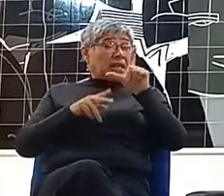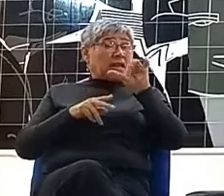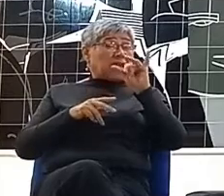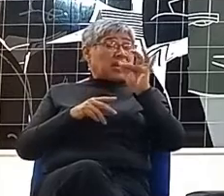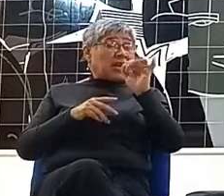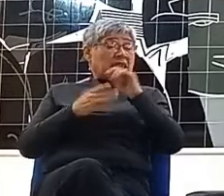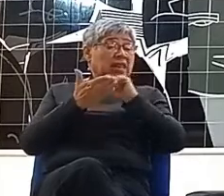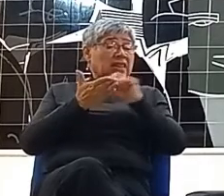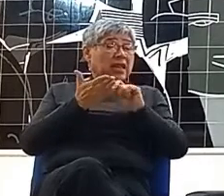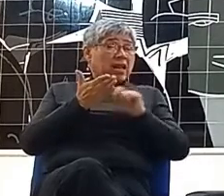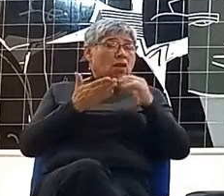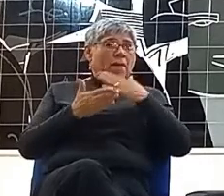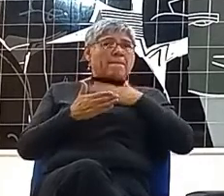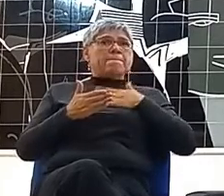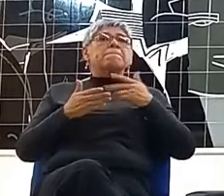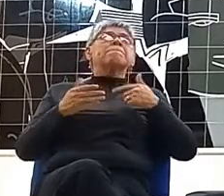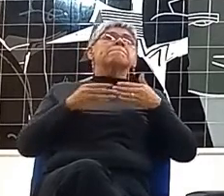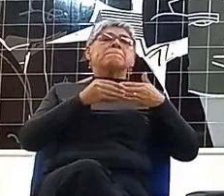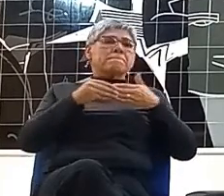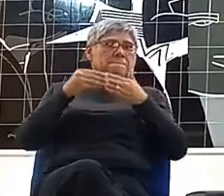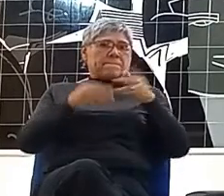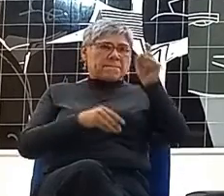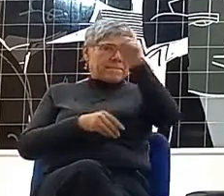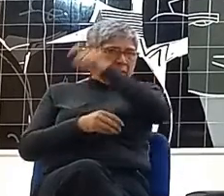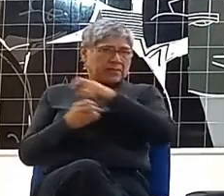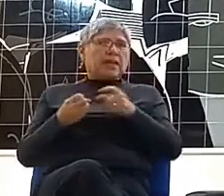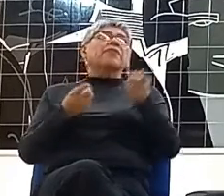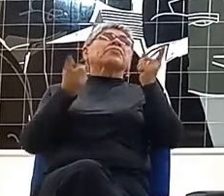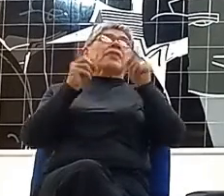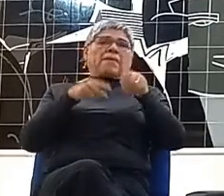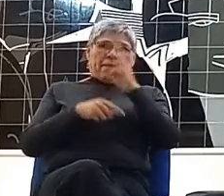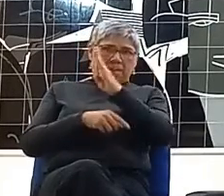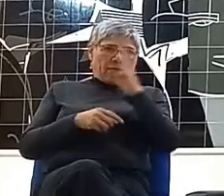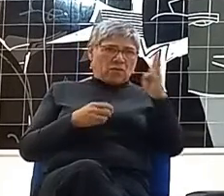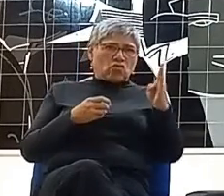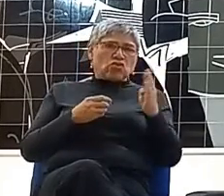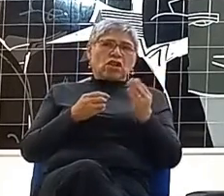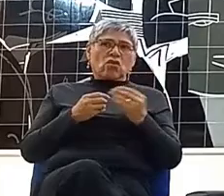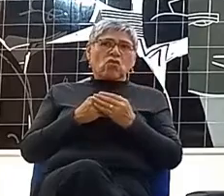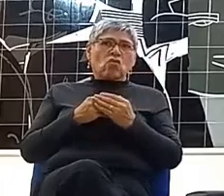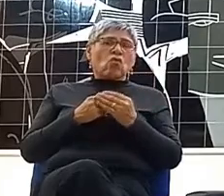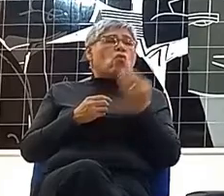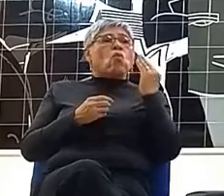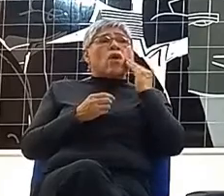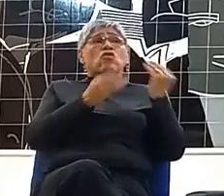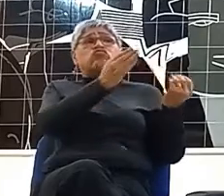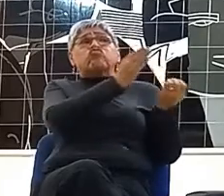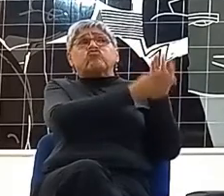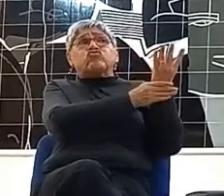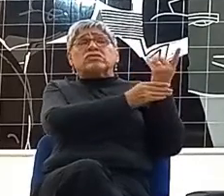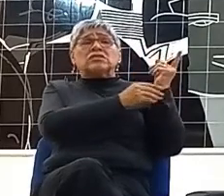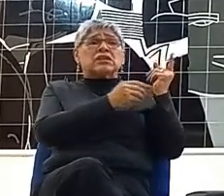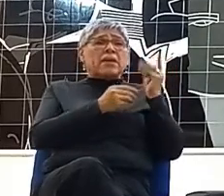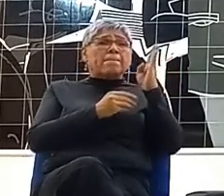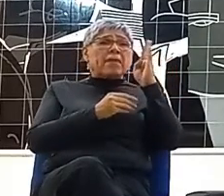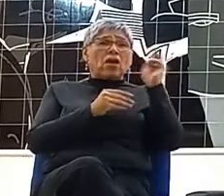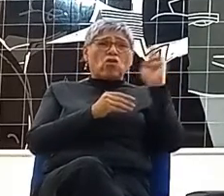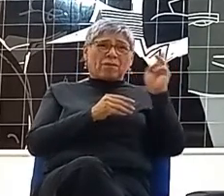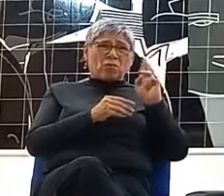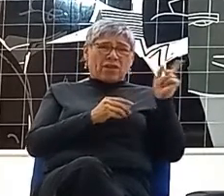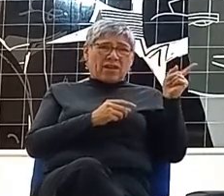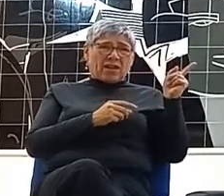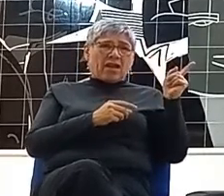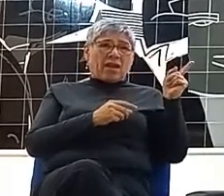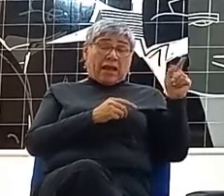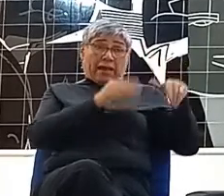y luego la misma biblioteca del recién fundado Banco de la República, donde empezaron